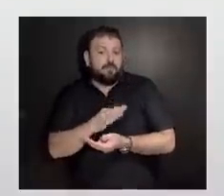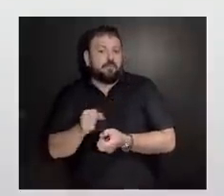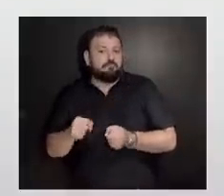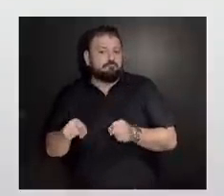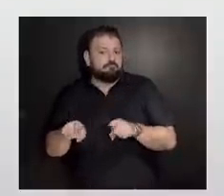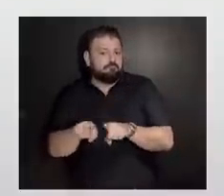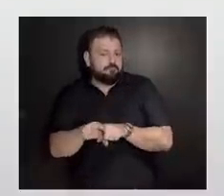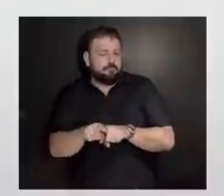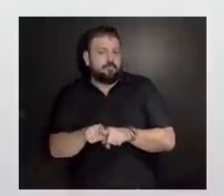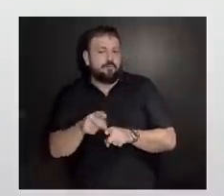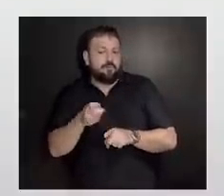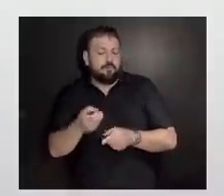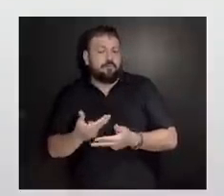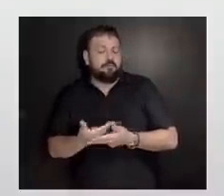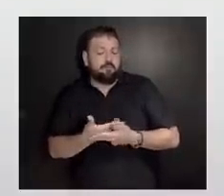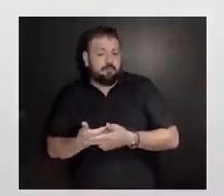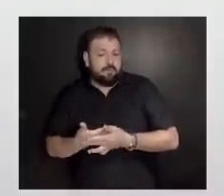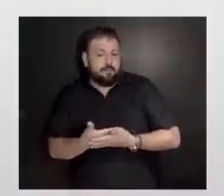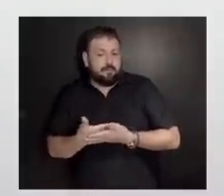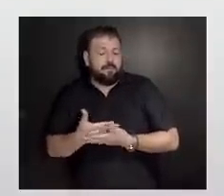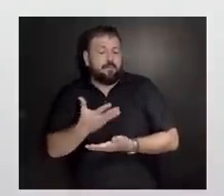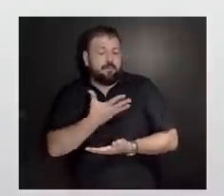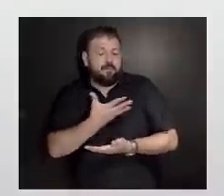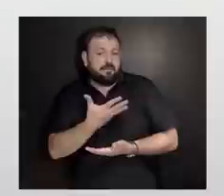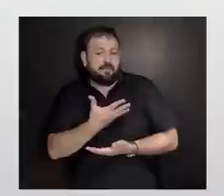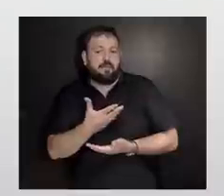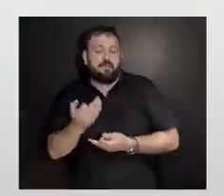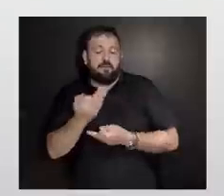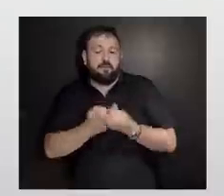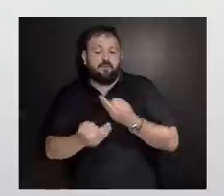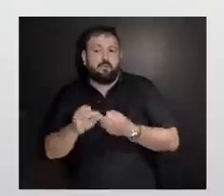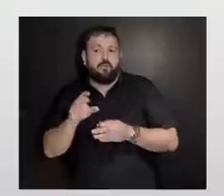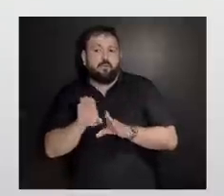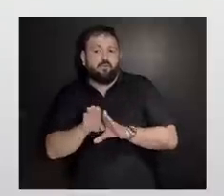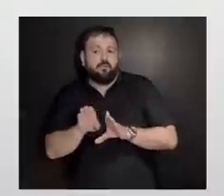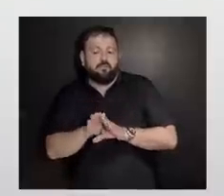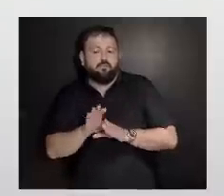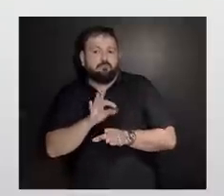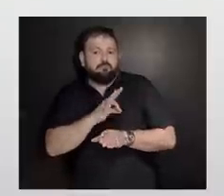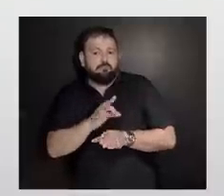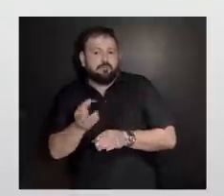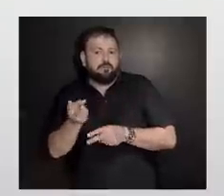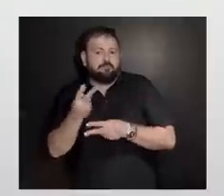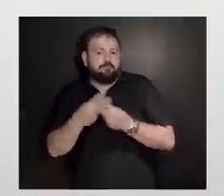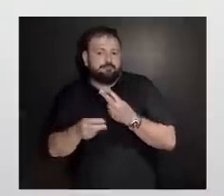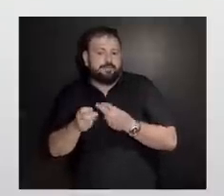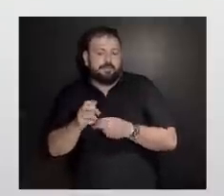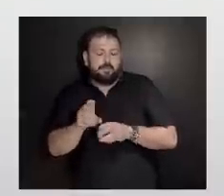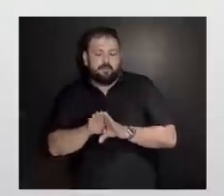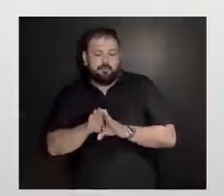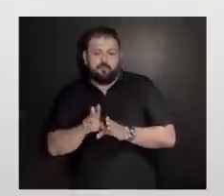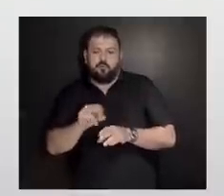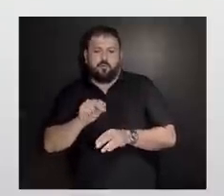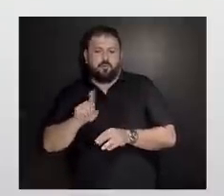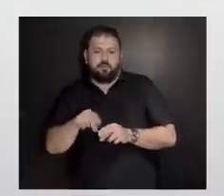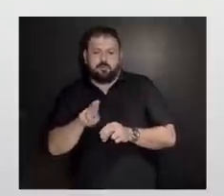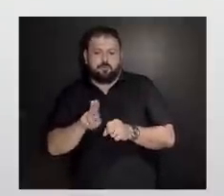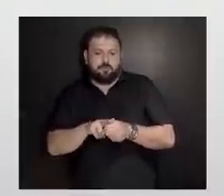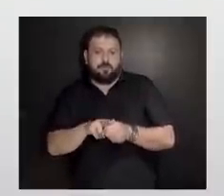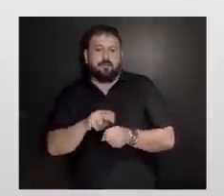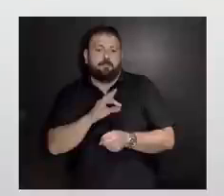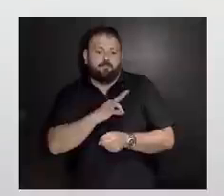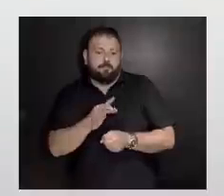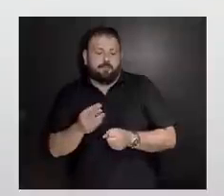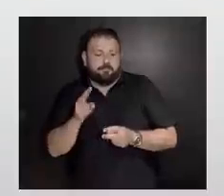es que el bebé tenga como un crecimiento mayor, o sea, de lo normal, digamos, ¿no? También se